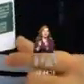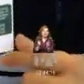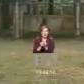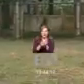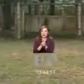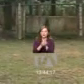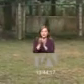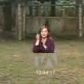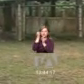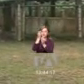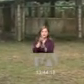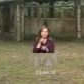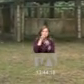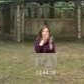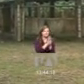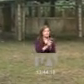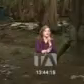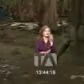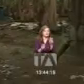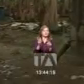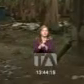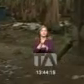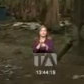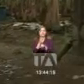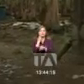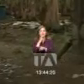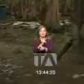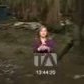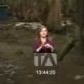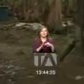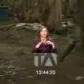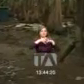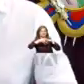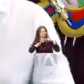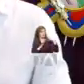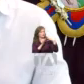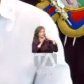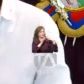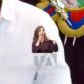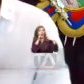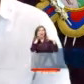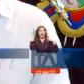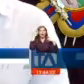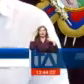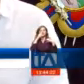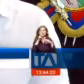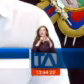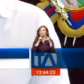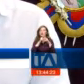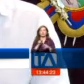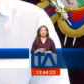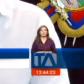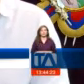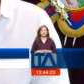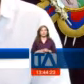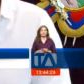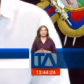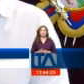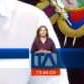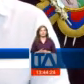información a los productores para que estos, a su vez, identifiquen posibles brotes. No hay mejor actor